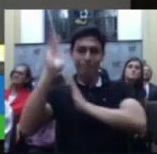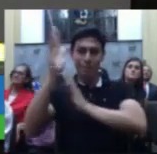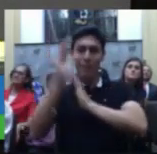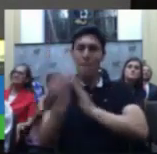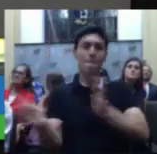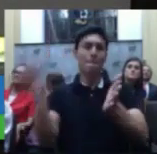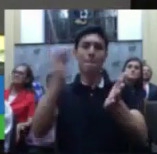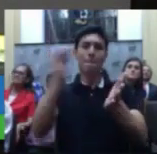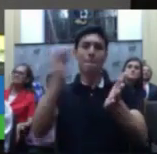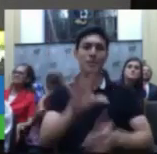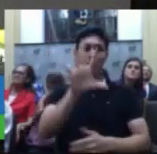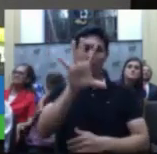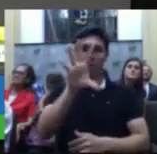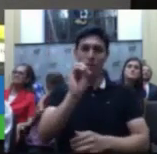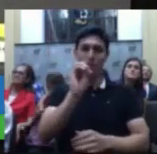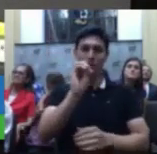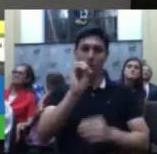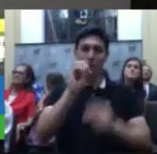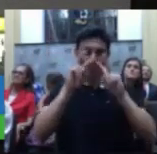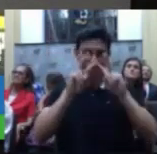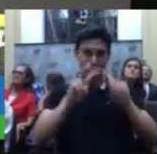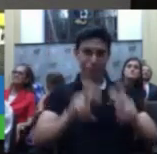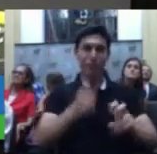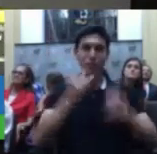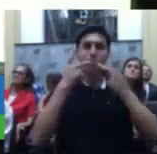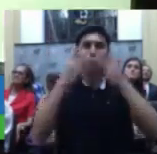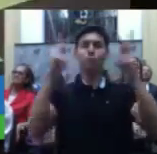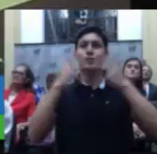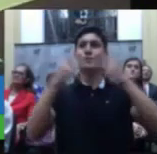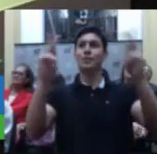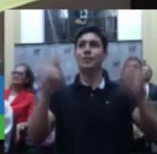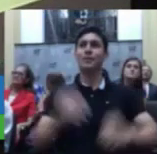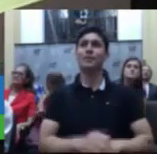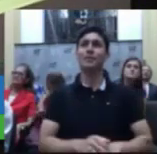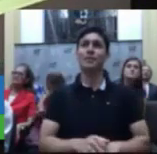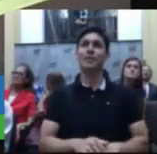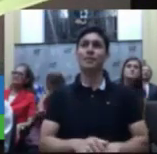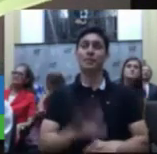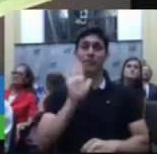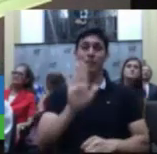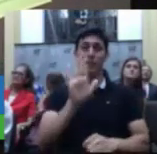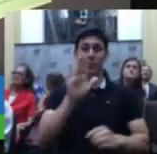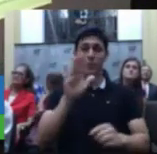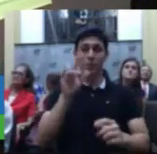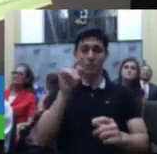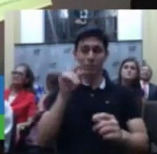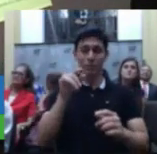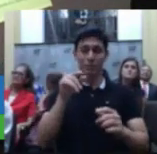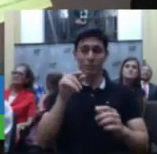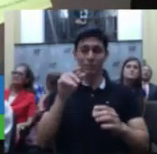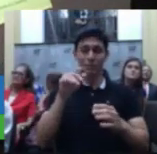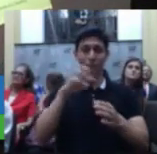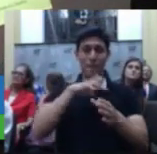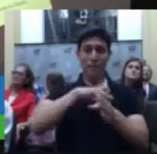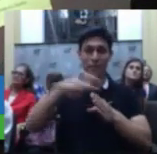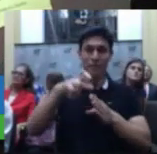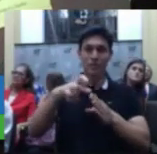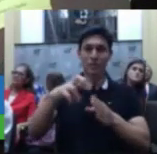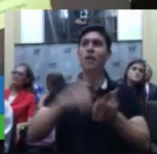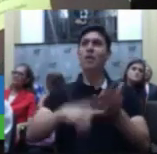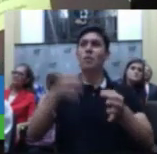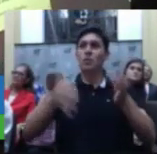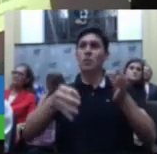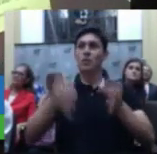de 50 investigaciones y publicaciones. Un tema central en su carrera ha sido el judicial, en el que ha